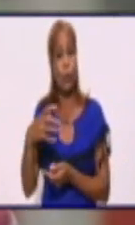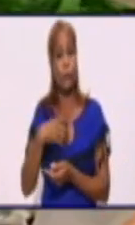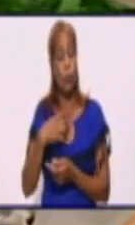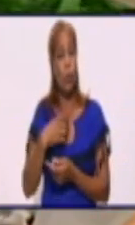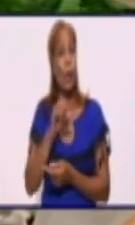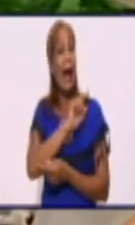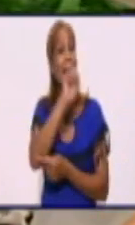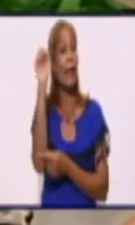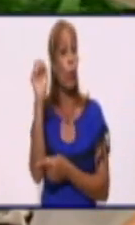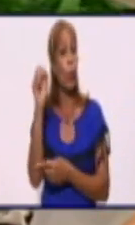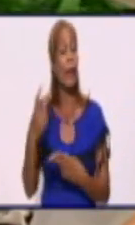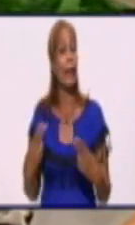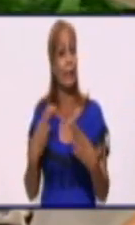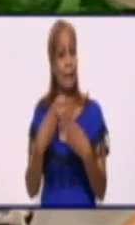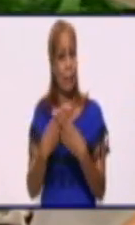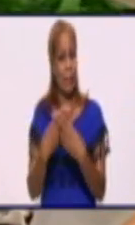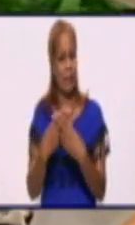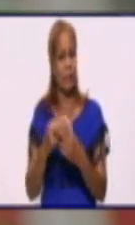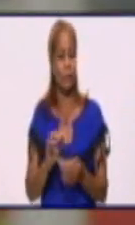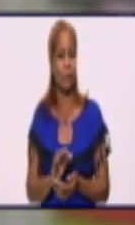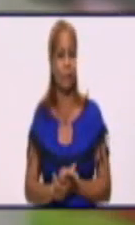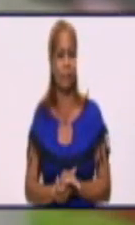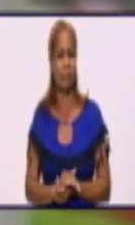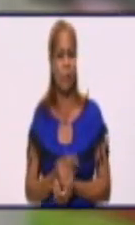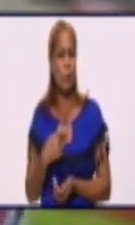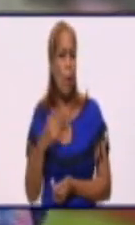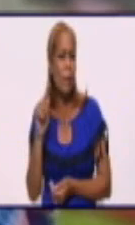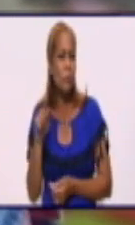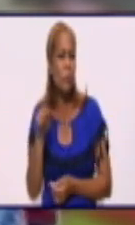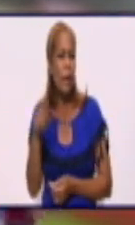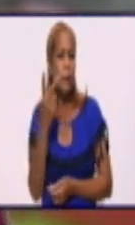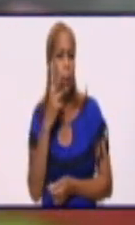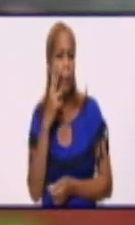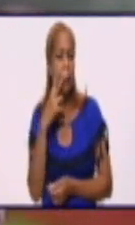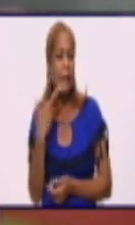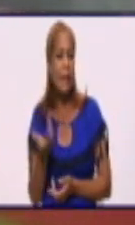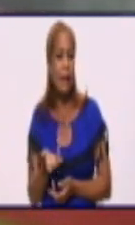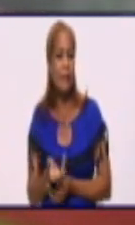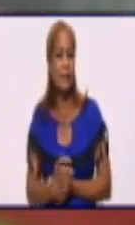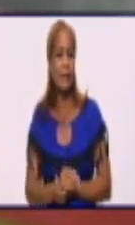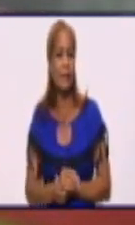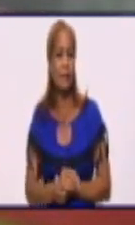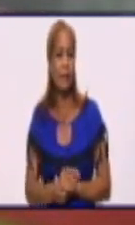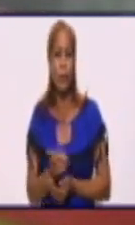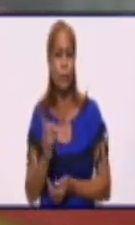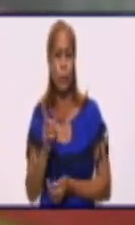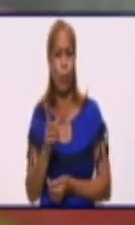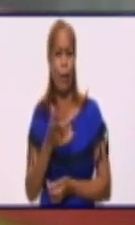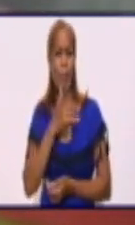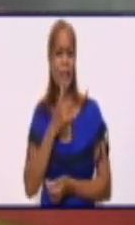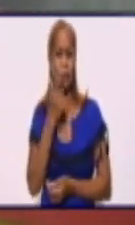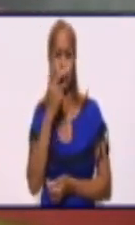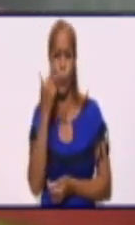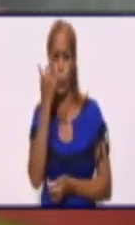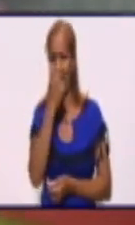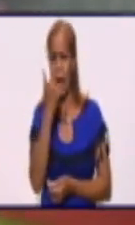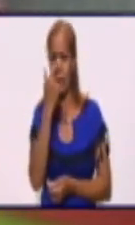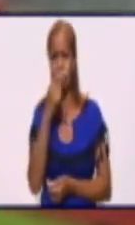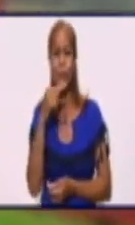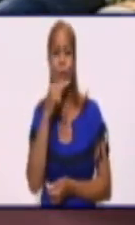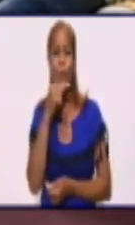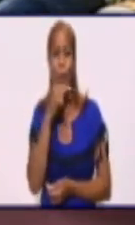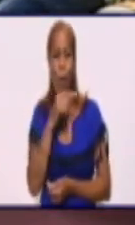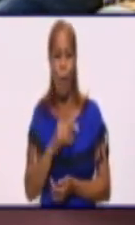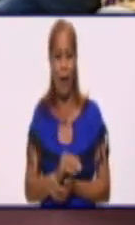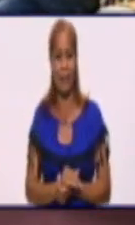Vamos a verlo. ¿Qué tú me miras? No, que te vi ahí mirando. No, que le veo la nariz roja. Ah, no, ¿cómo me vas a ver la